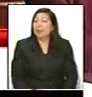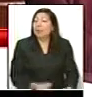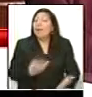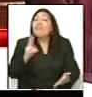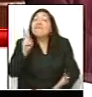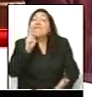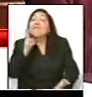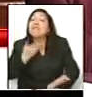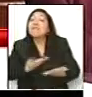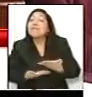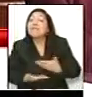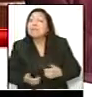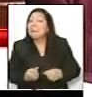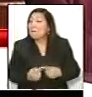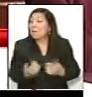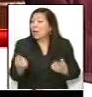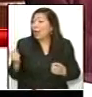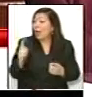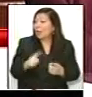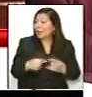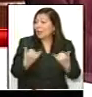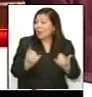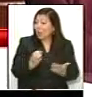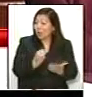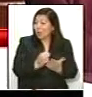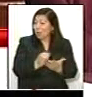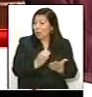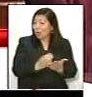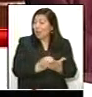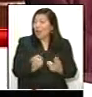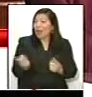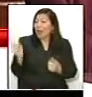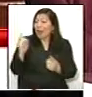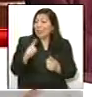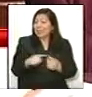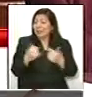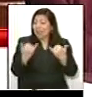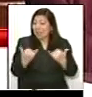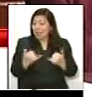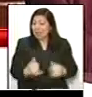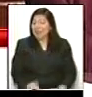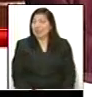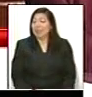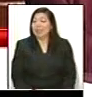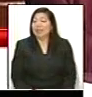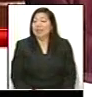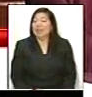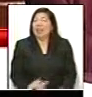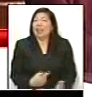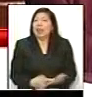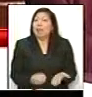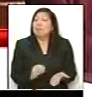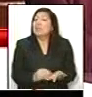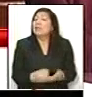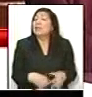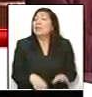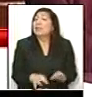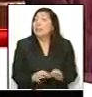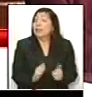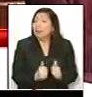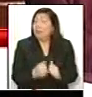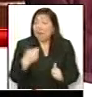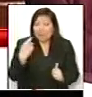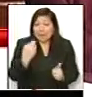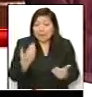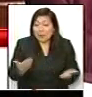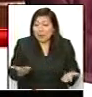trafera. Pero sin embargo, hasta el día de hoy sigue contratando con el Estado, hasta el día de hoy. O sea, ¿qué es más importante, la reforma